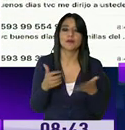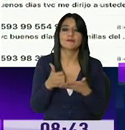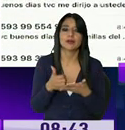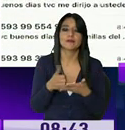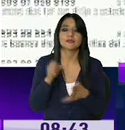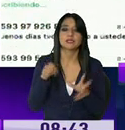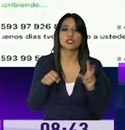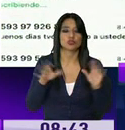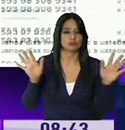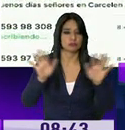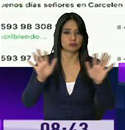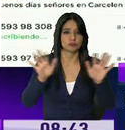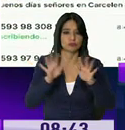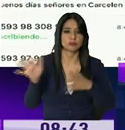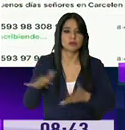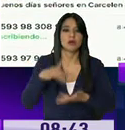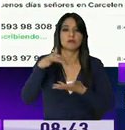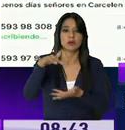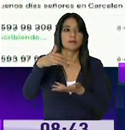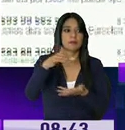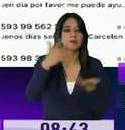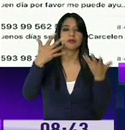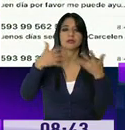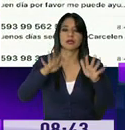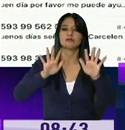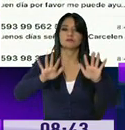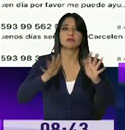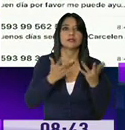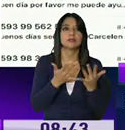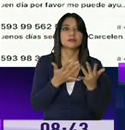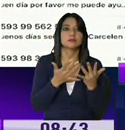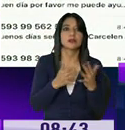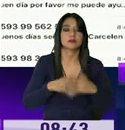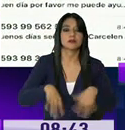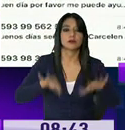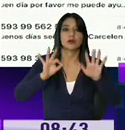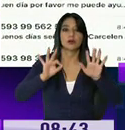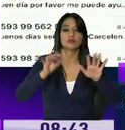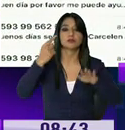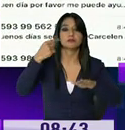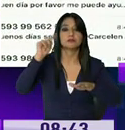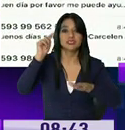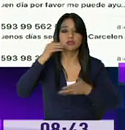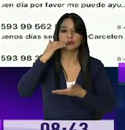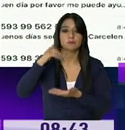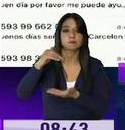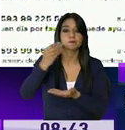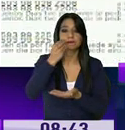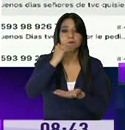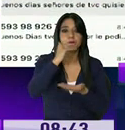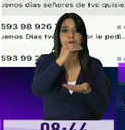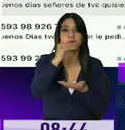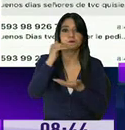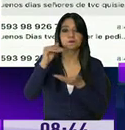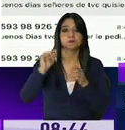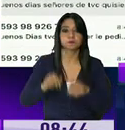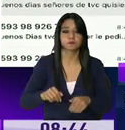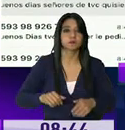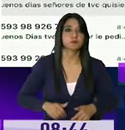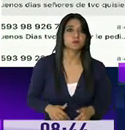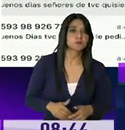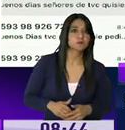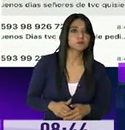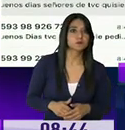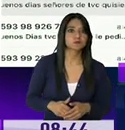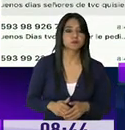o no. Les va a llegar. Ahí está, mire. 8 millones, ahí está. 8 millones de